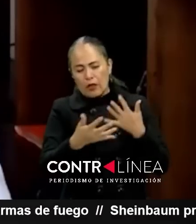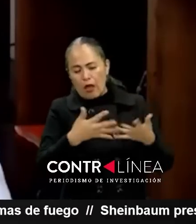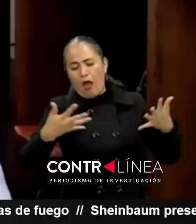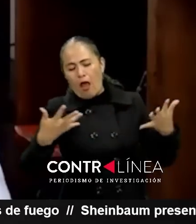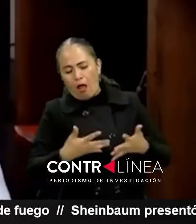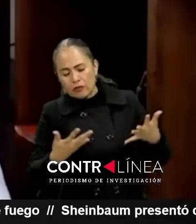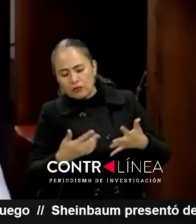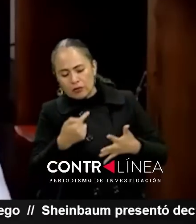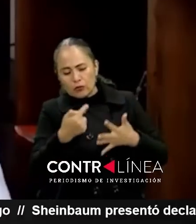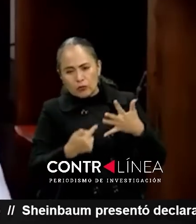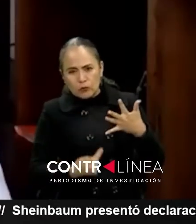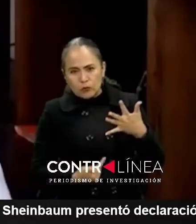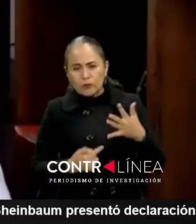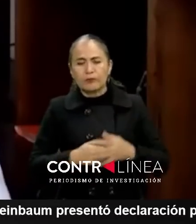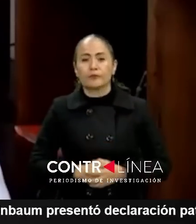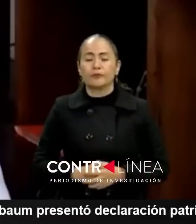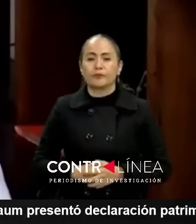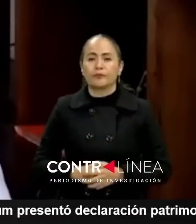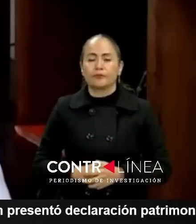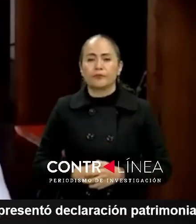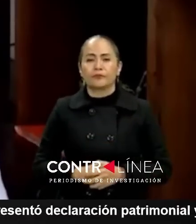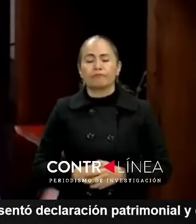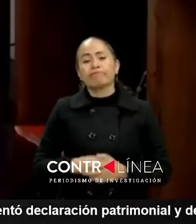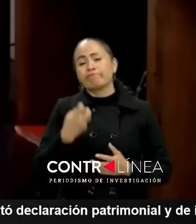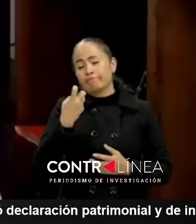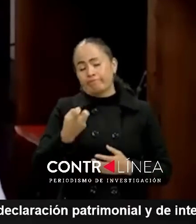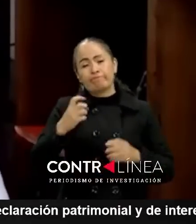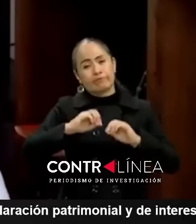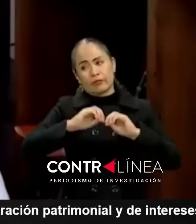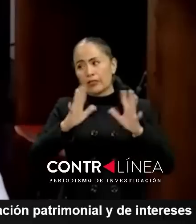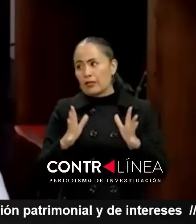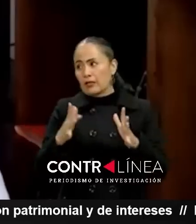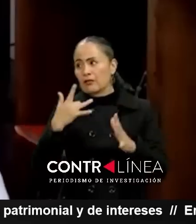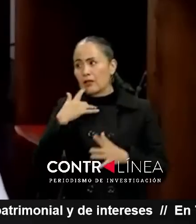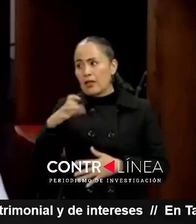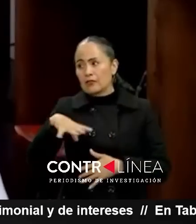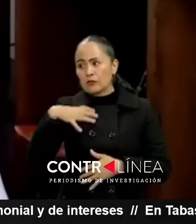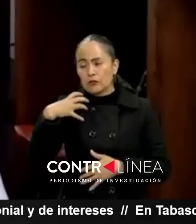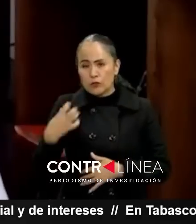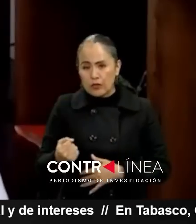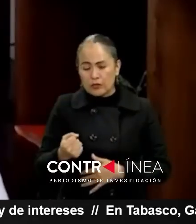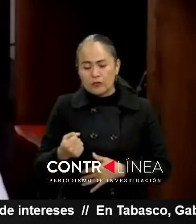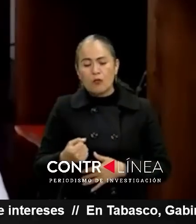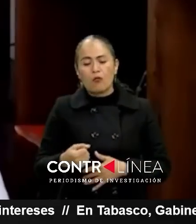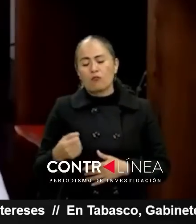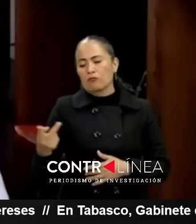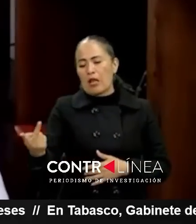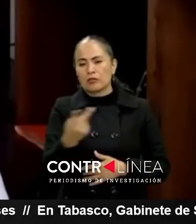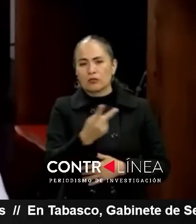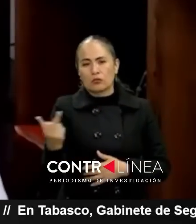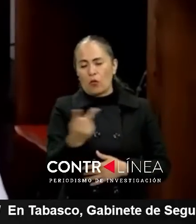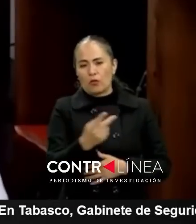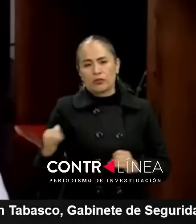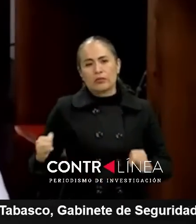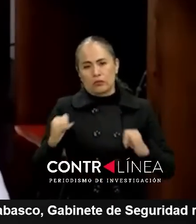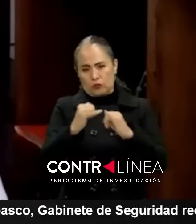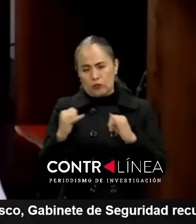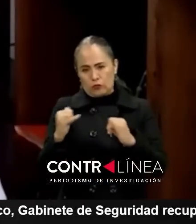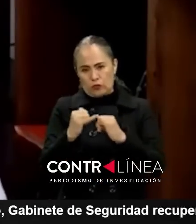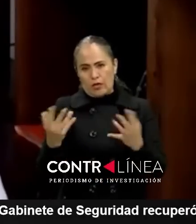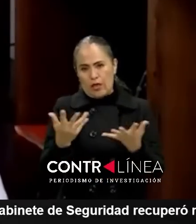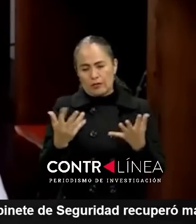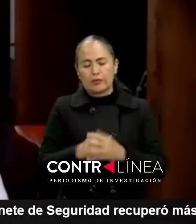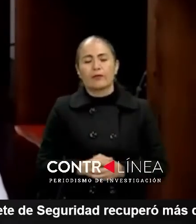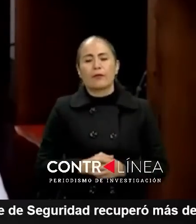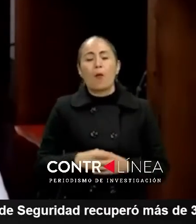asunto dentro de sus facultades. Es claro que este esfuerzo debe ser compartido. La defensa del voto libre